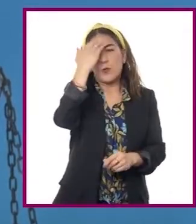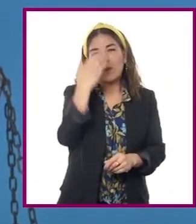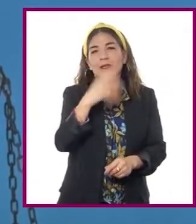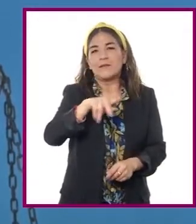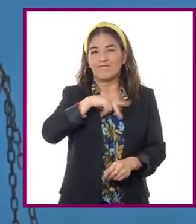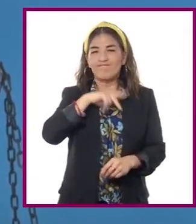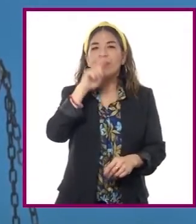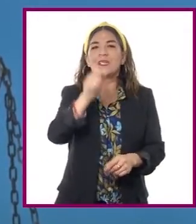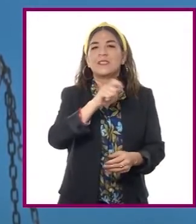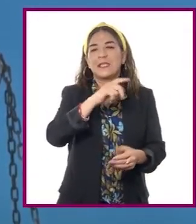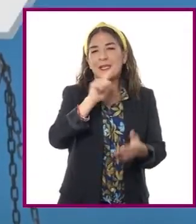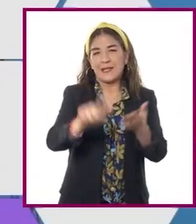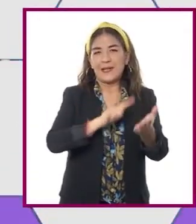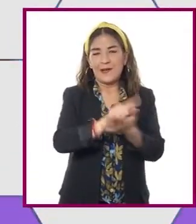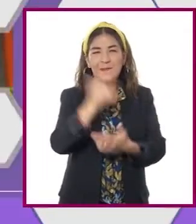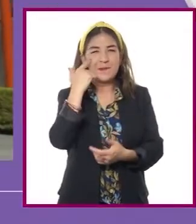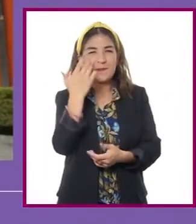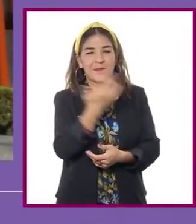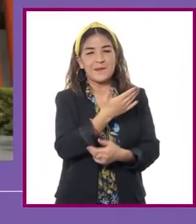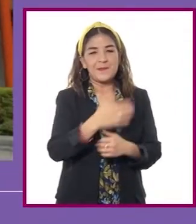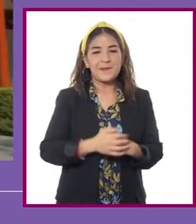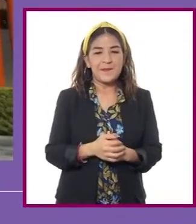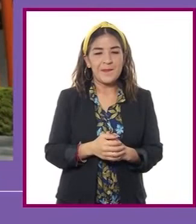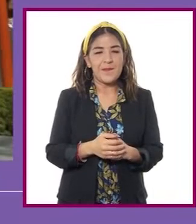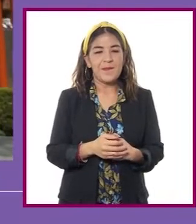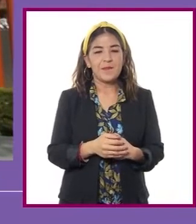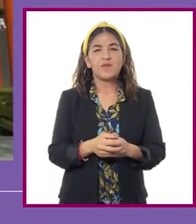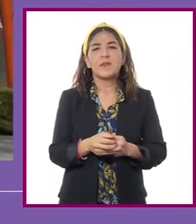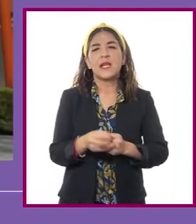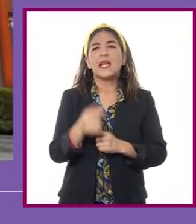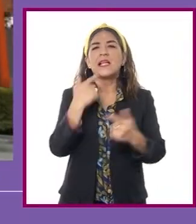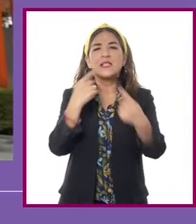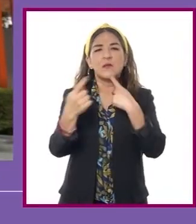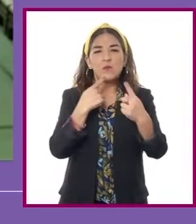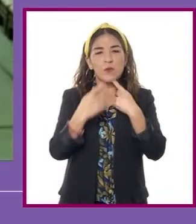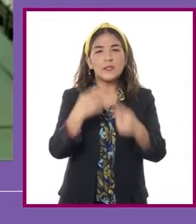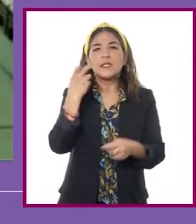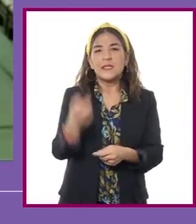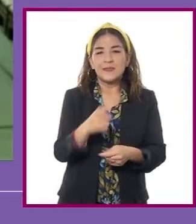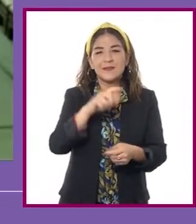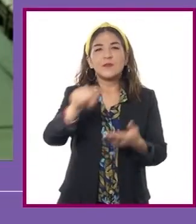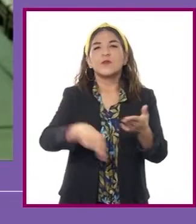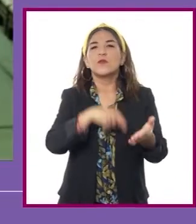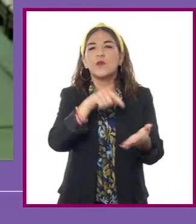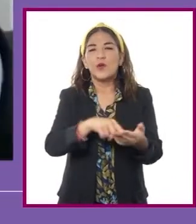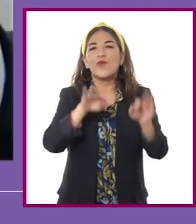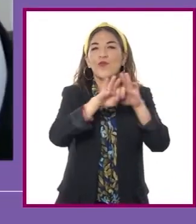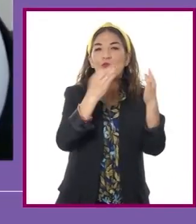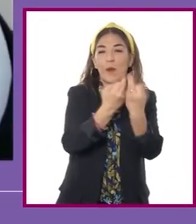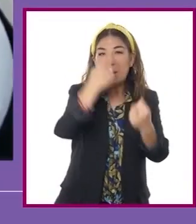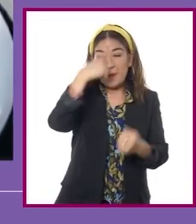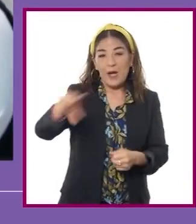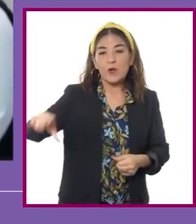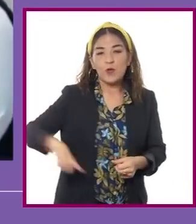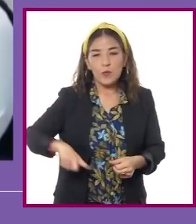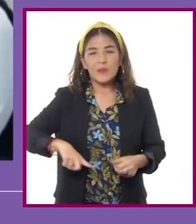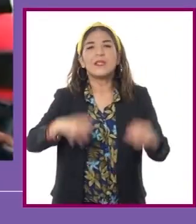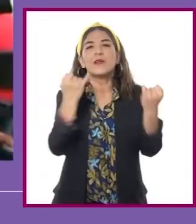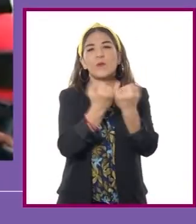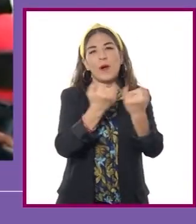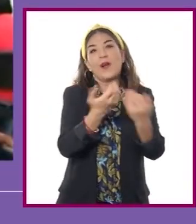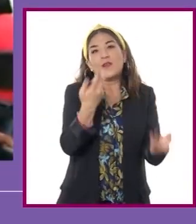leyes. ¡Corre video! La democracia en sus dos sentidos, como forma de gobierno y como forma de